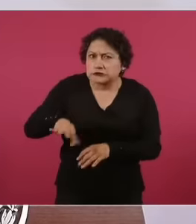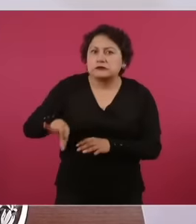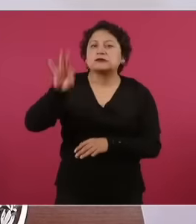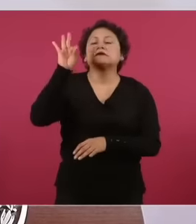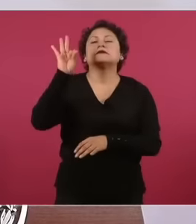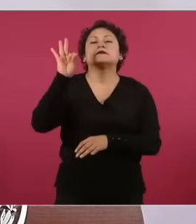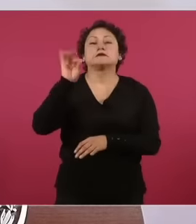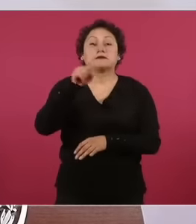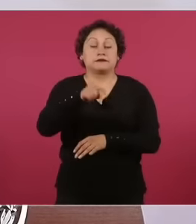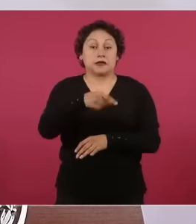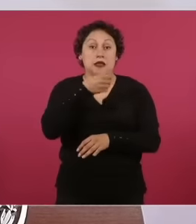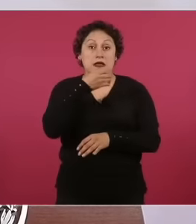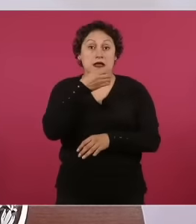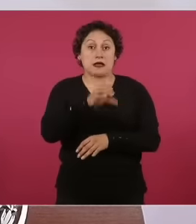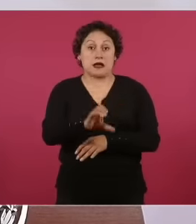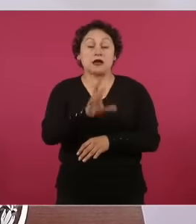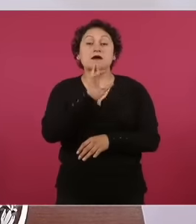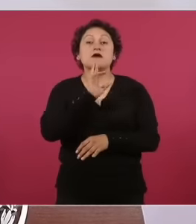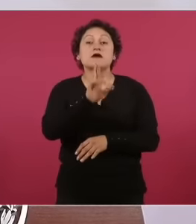Sobre